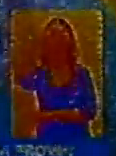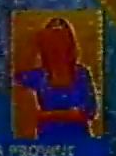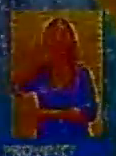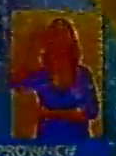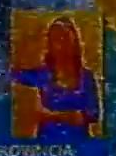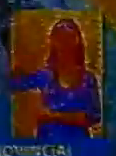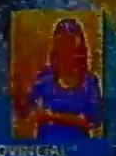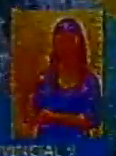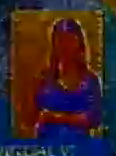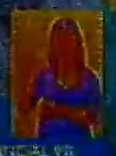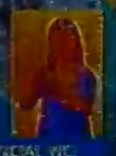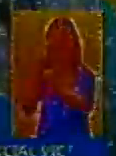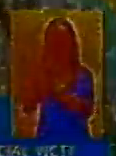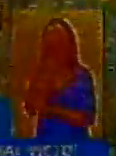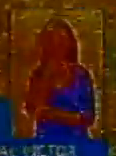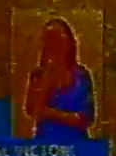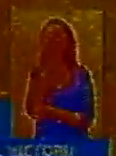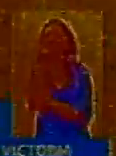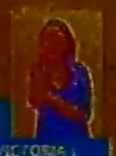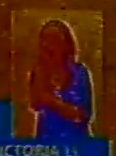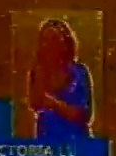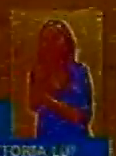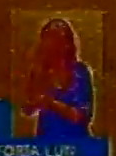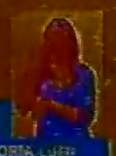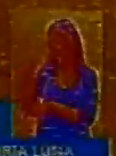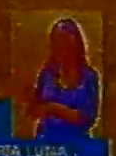salía poquita agua primero, ¿viste? Ah. Y